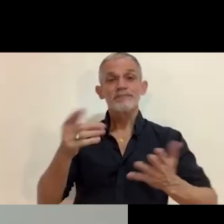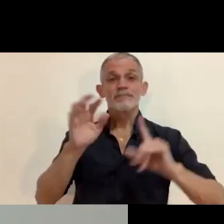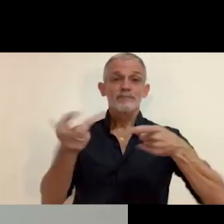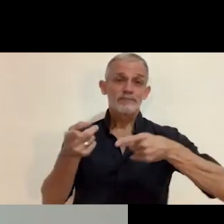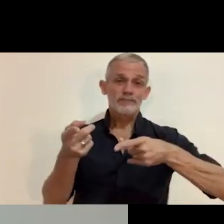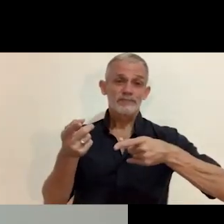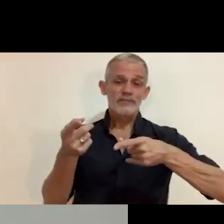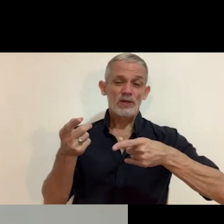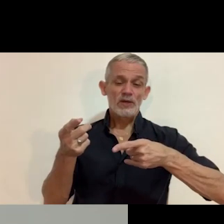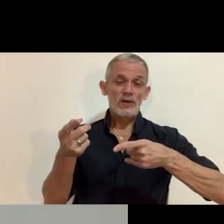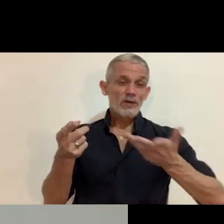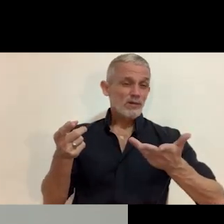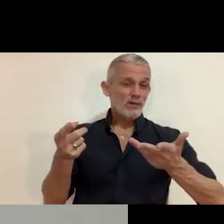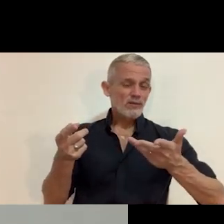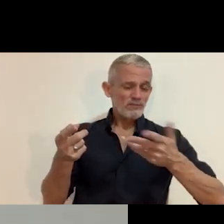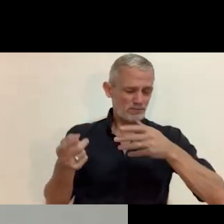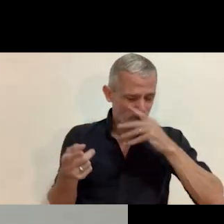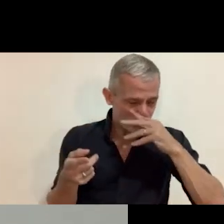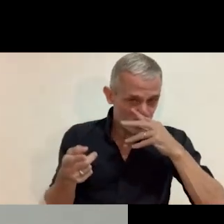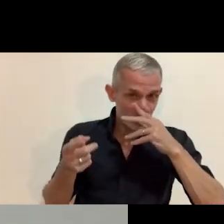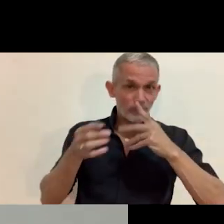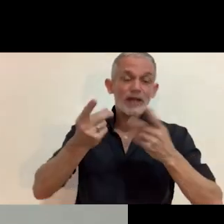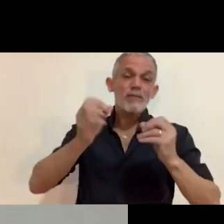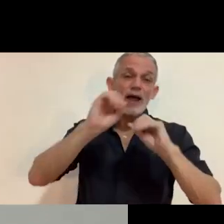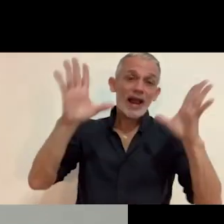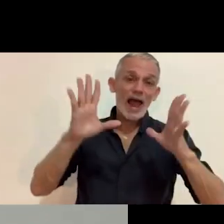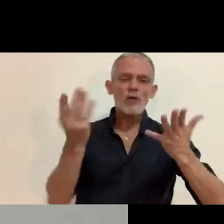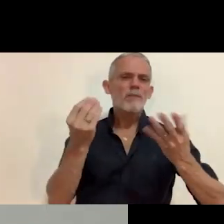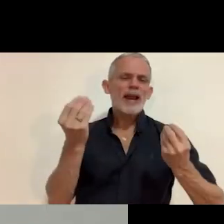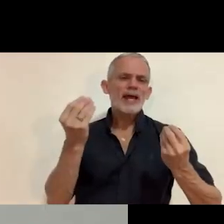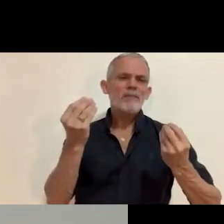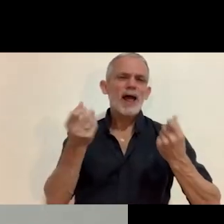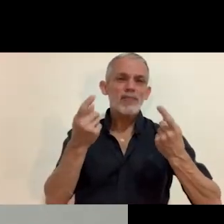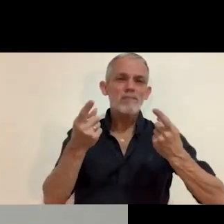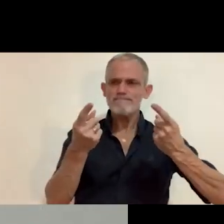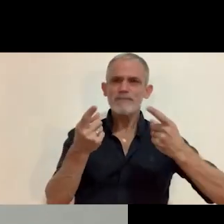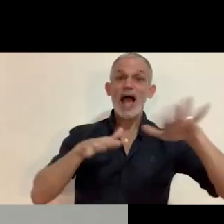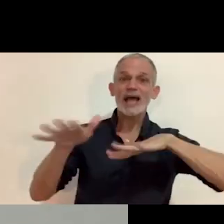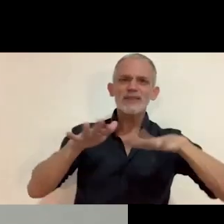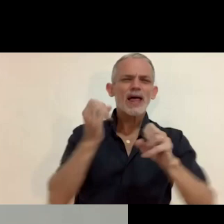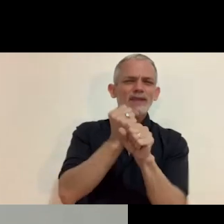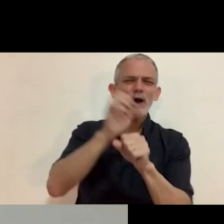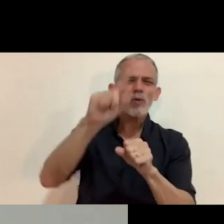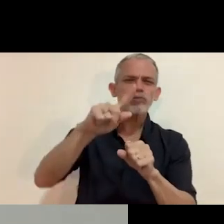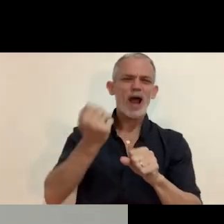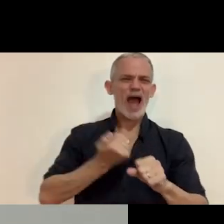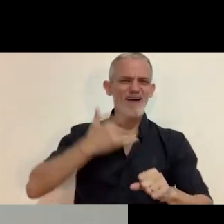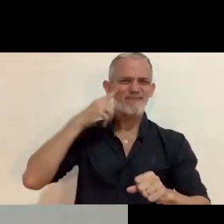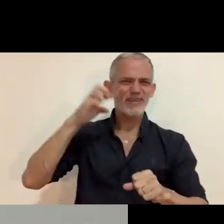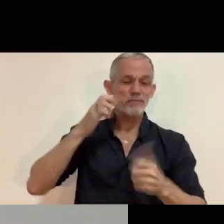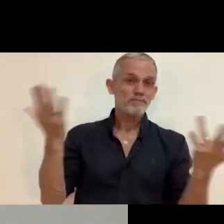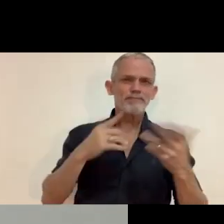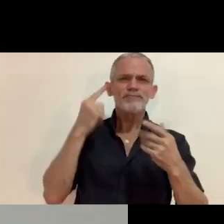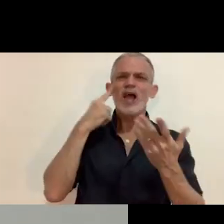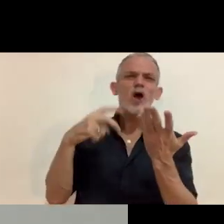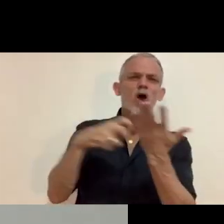establezcamos pautas más claras para denunciar. Perfeccionemos la actividad del fisco, tanto a nivel de la